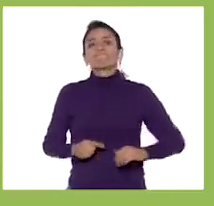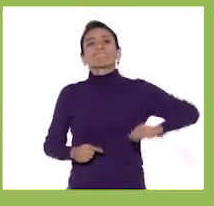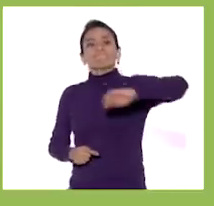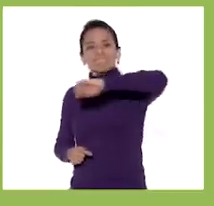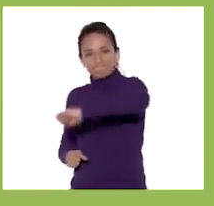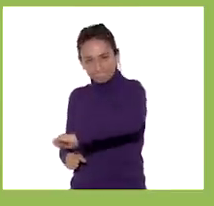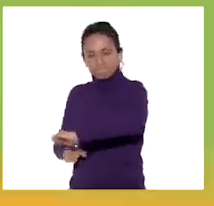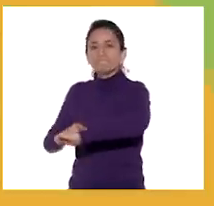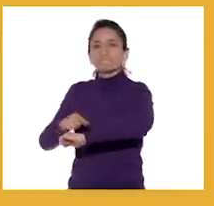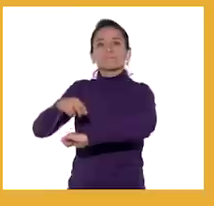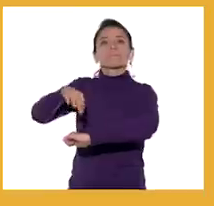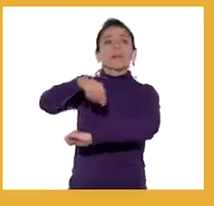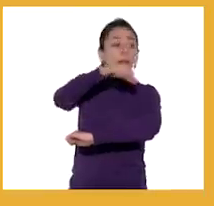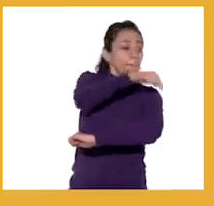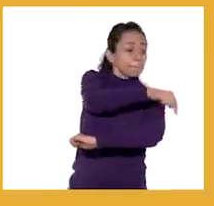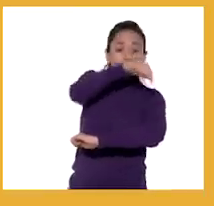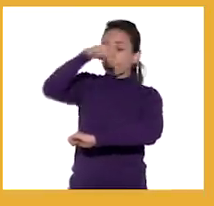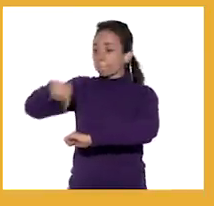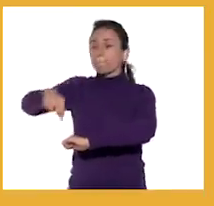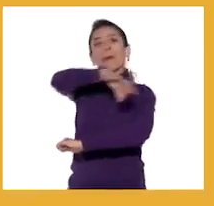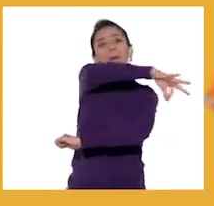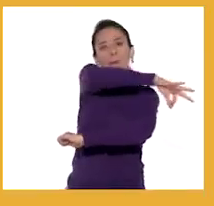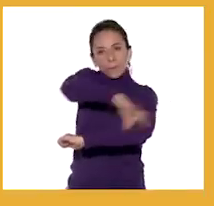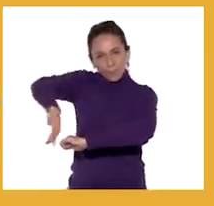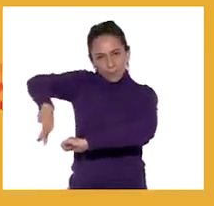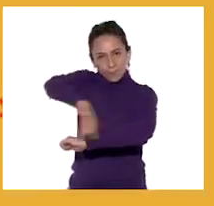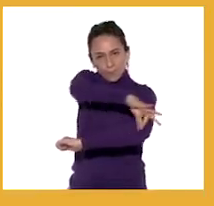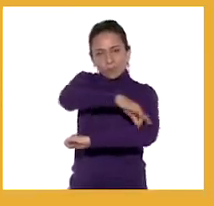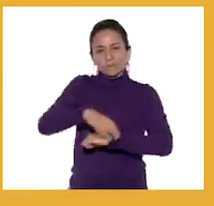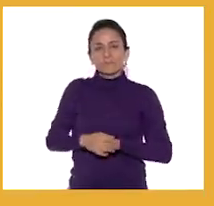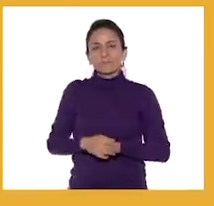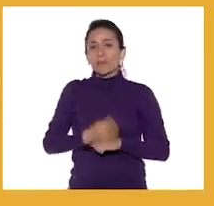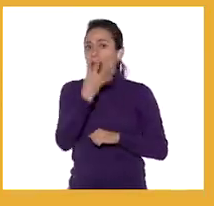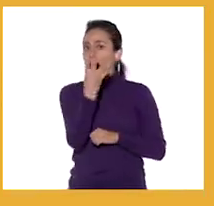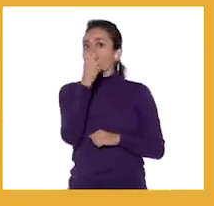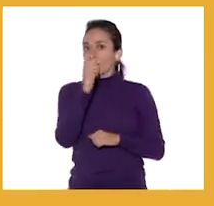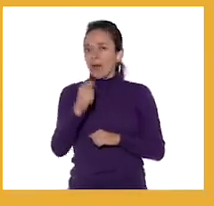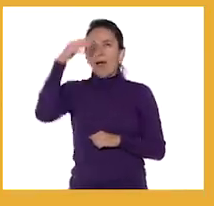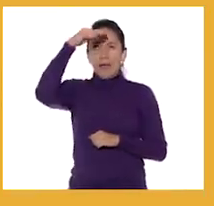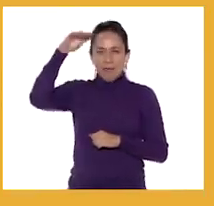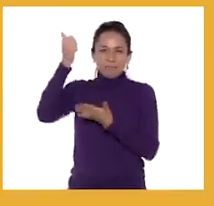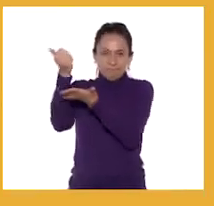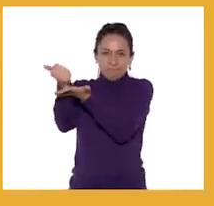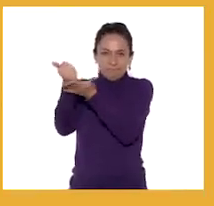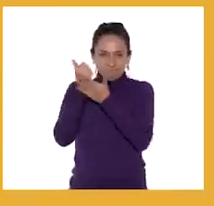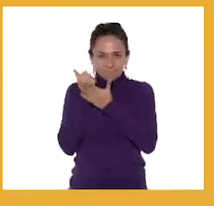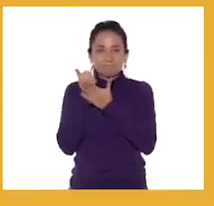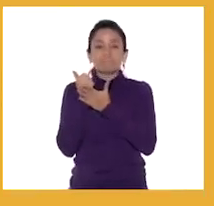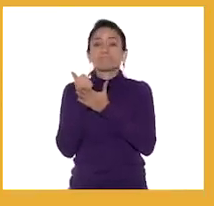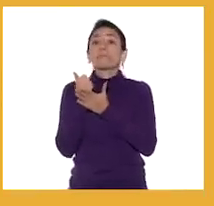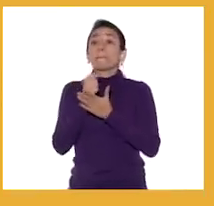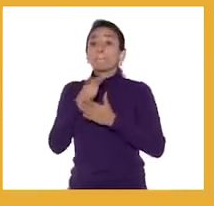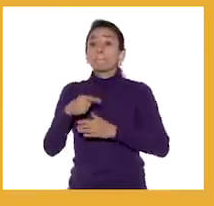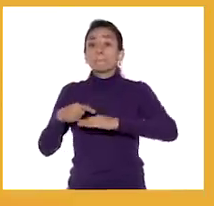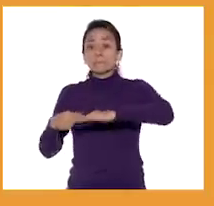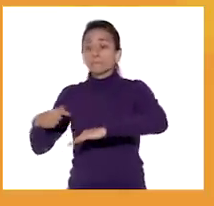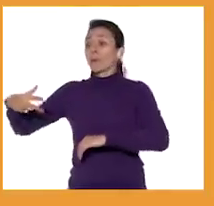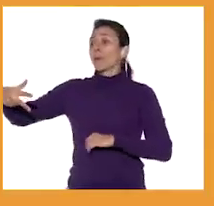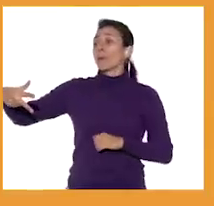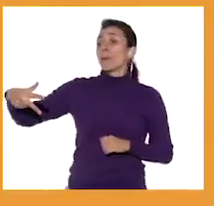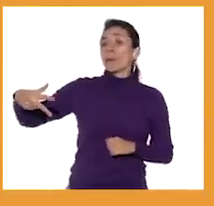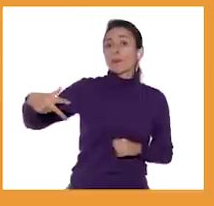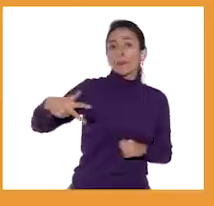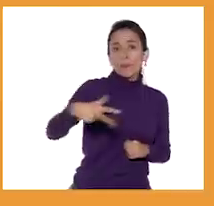horizontal entre los dos puntos. 4. Con ayuda de un adulto, corta sobre la línea horizontal que